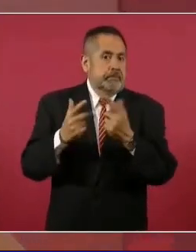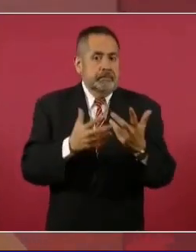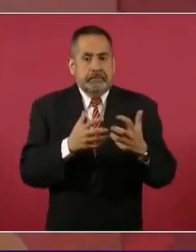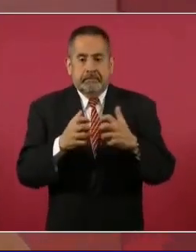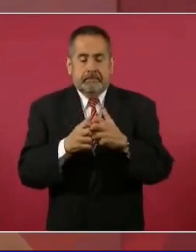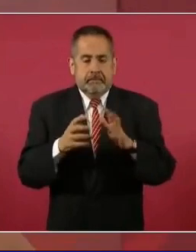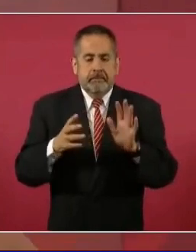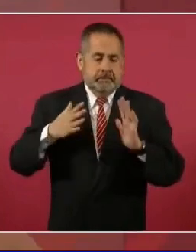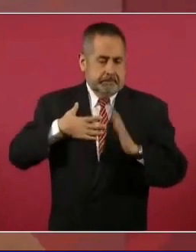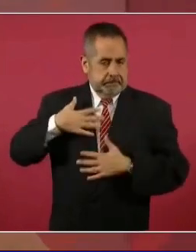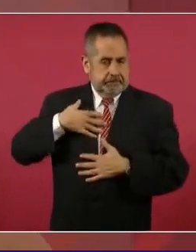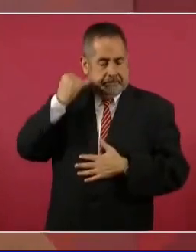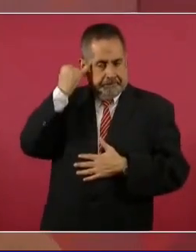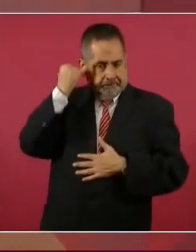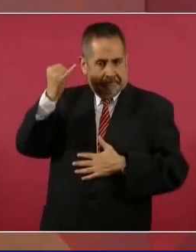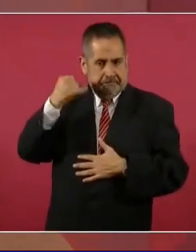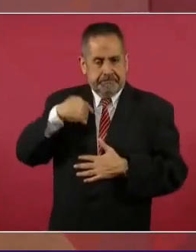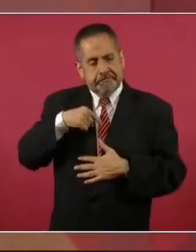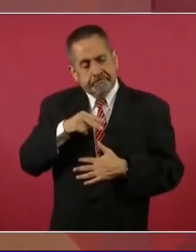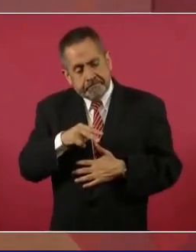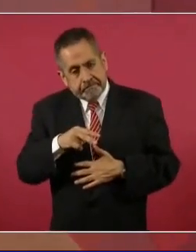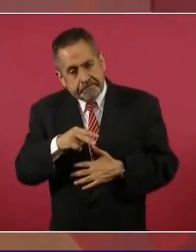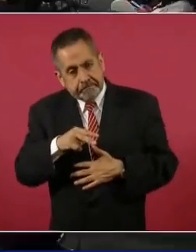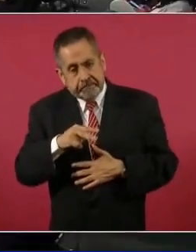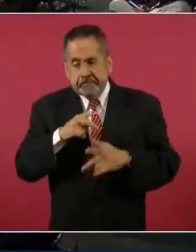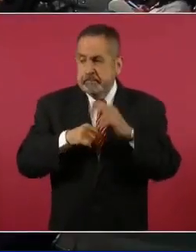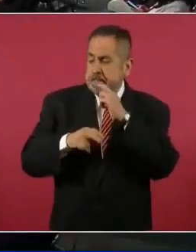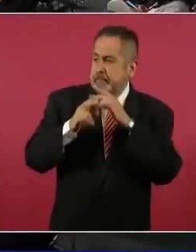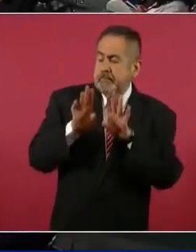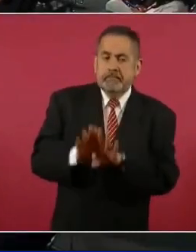esa es mi hipótesis, quisieron